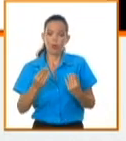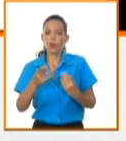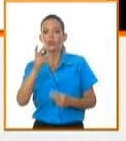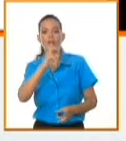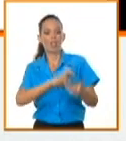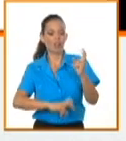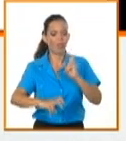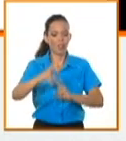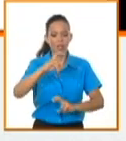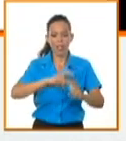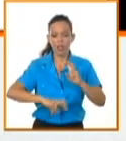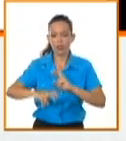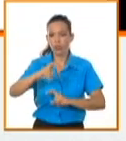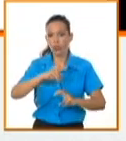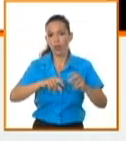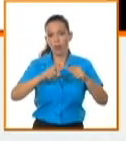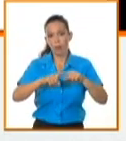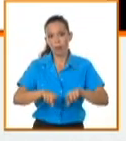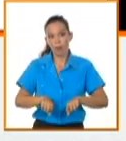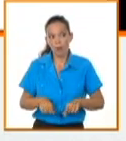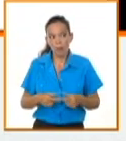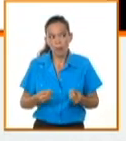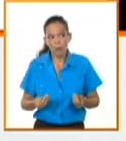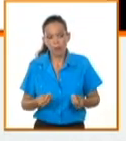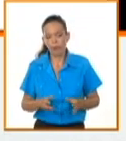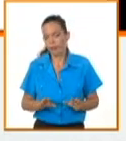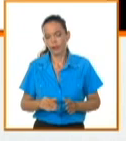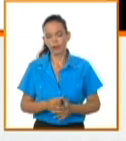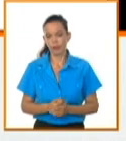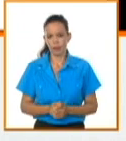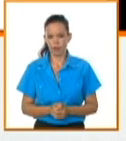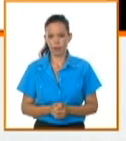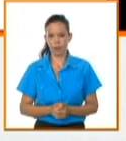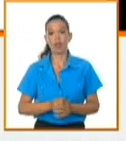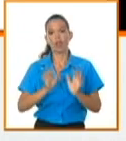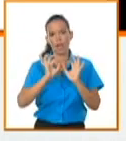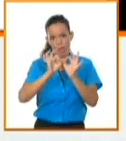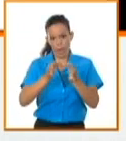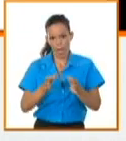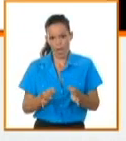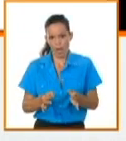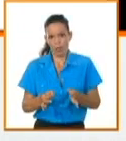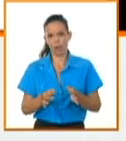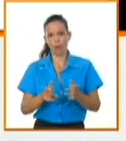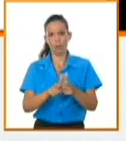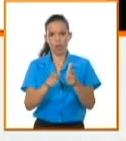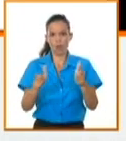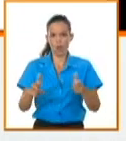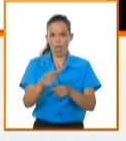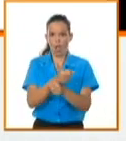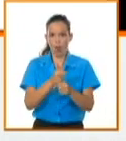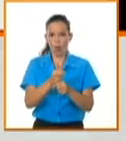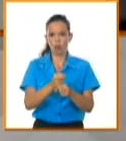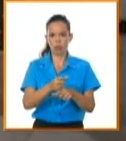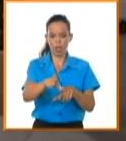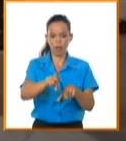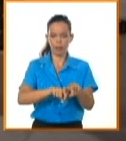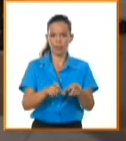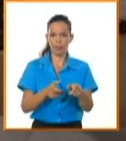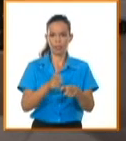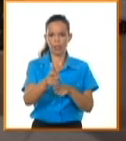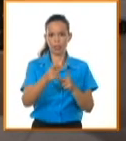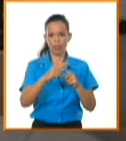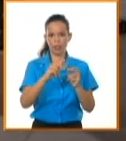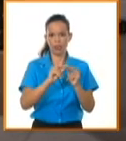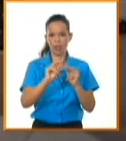se ha podido eliminar Aunque la tendencia Es que la mayoría de las operaciones sean aún que sí yo creo que universalmente y con estos datos que estamos brindando